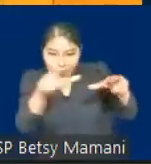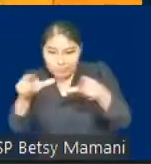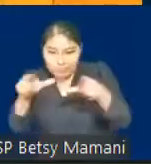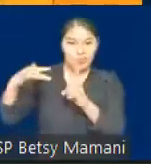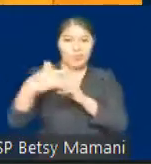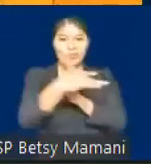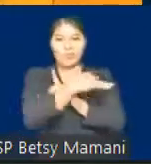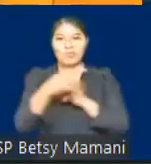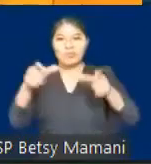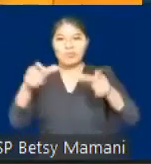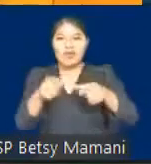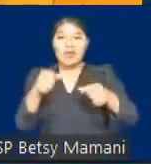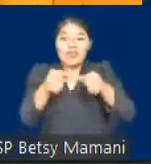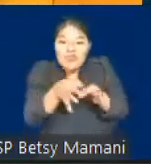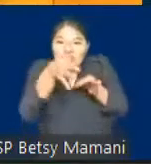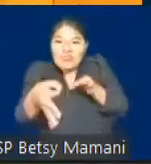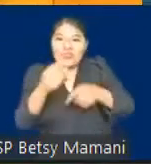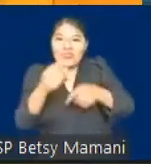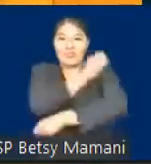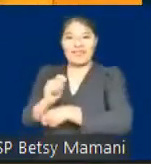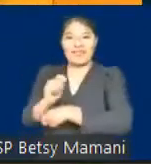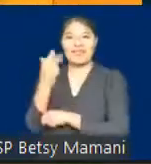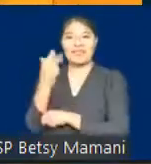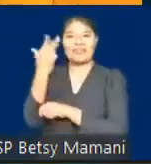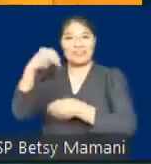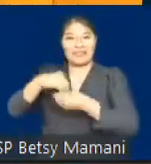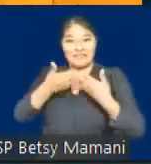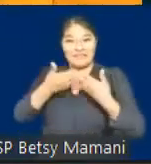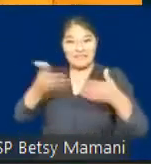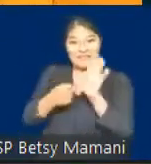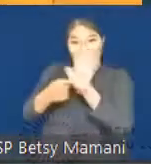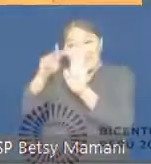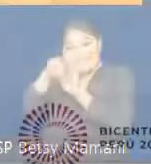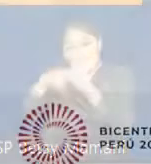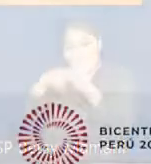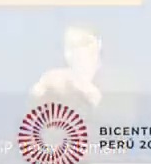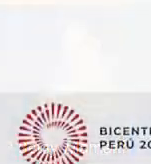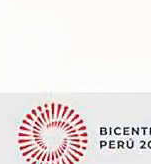Zona Registral número 13. Adelante, disfrutemos el video.